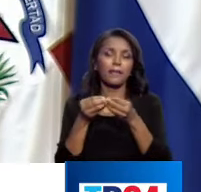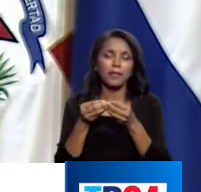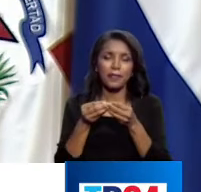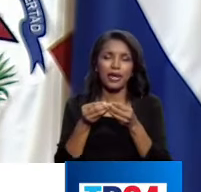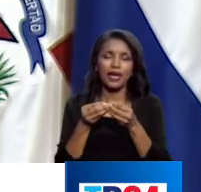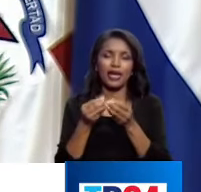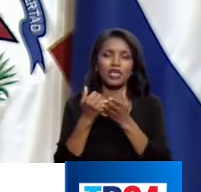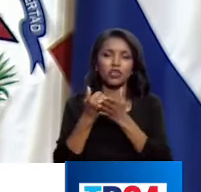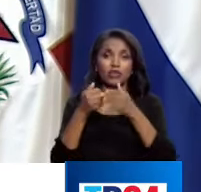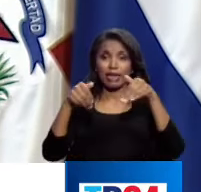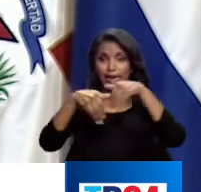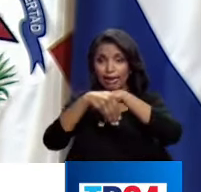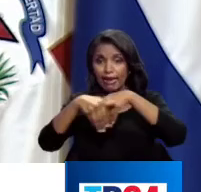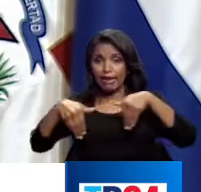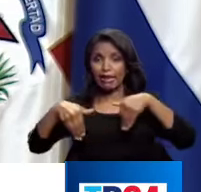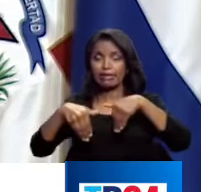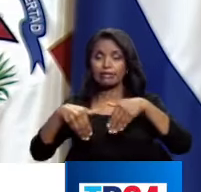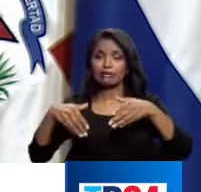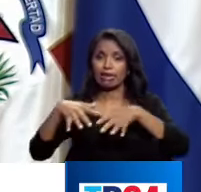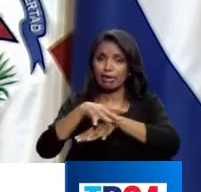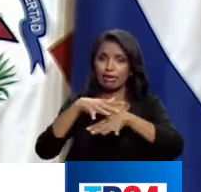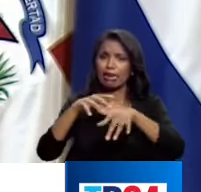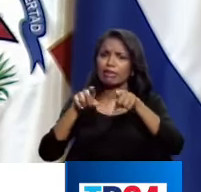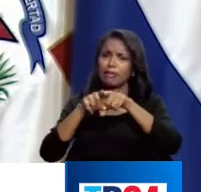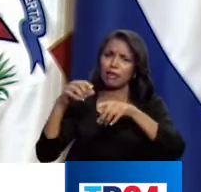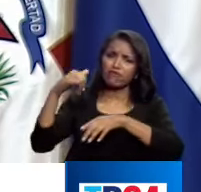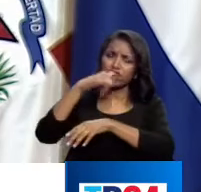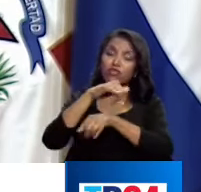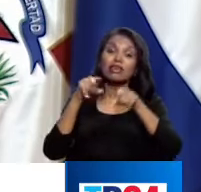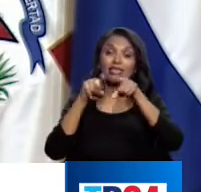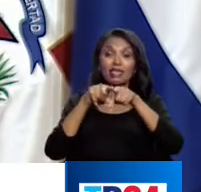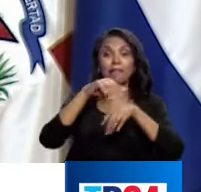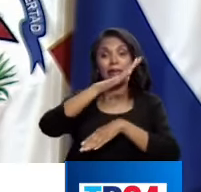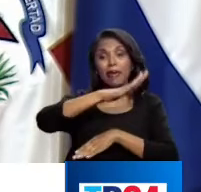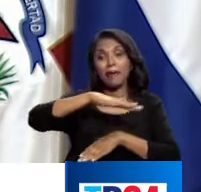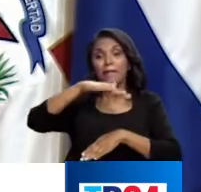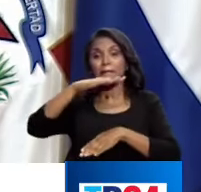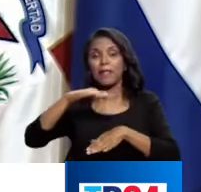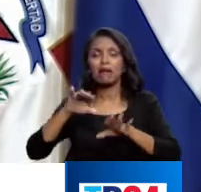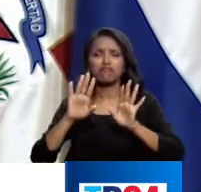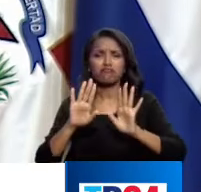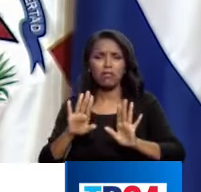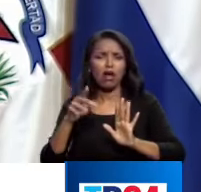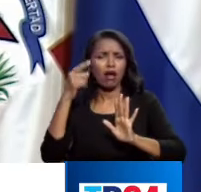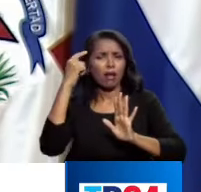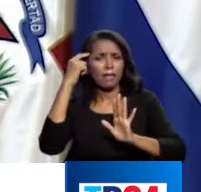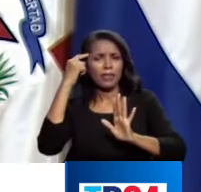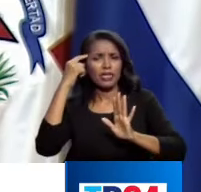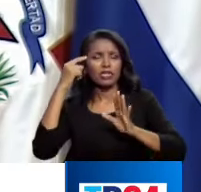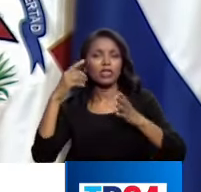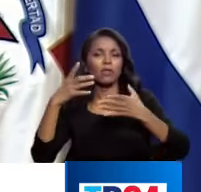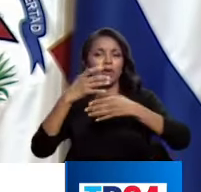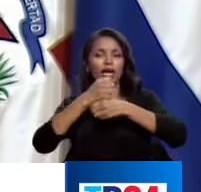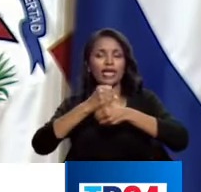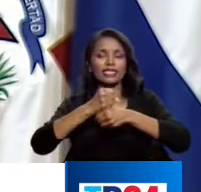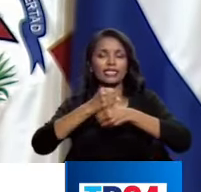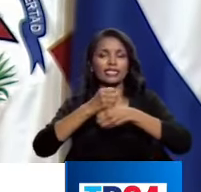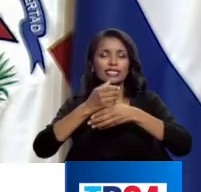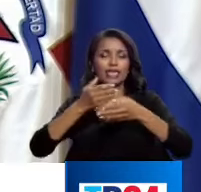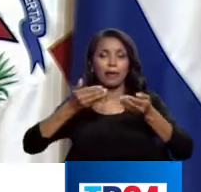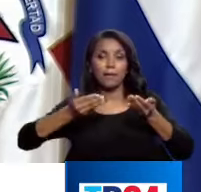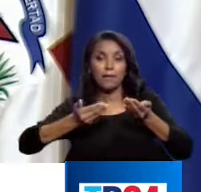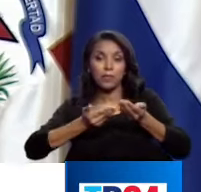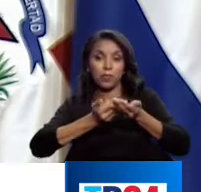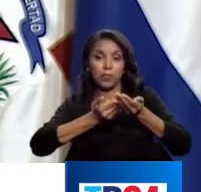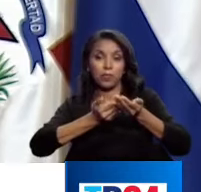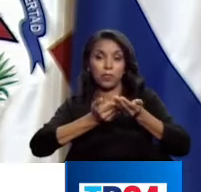aérea, es marítima. Nosotros vamos a establecer una serie de puertos y muelles de cabotaje a nivel nacional,